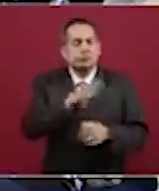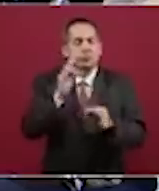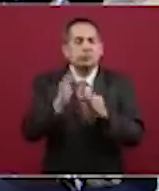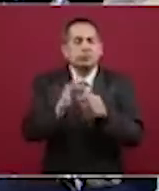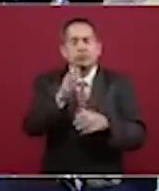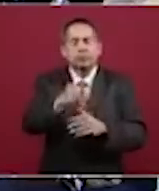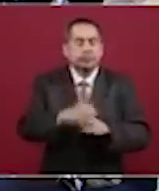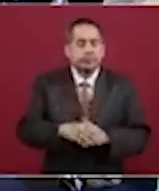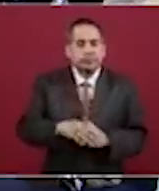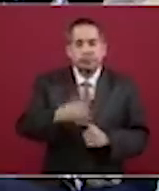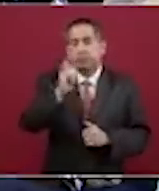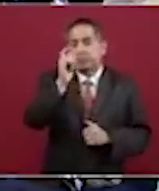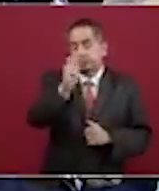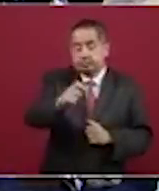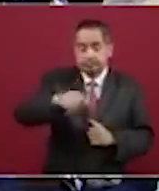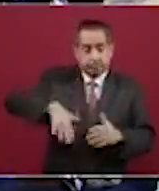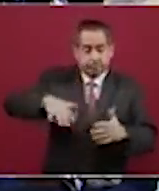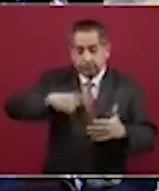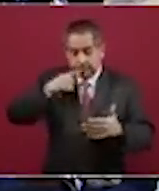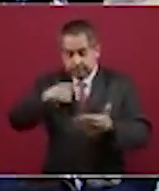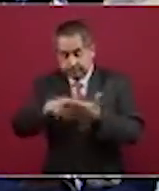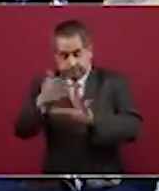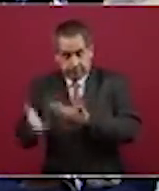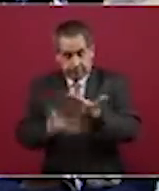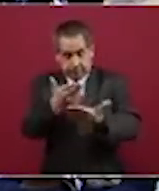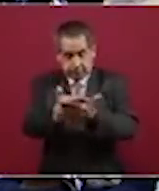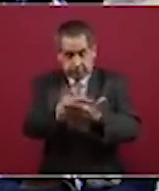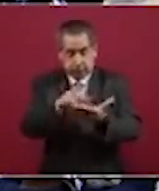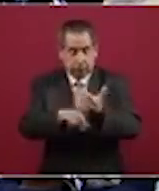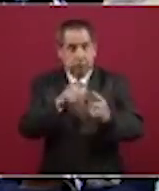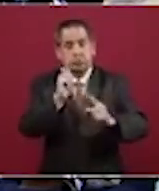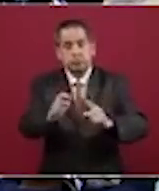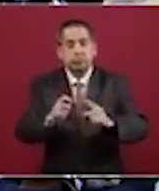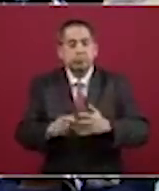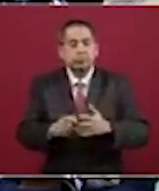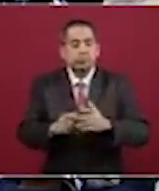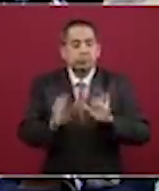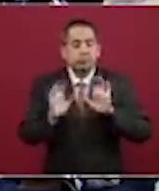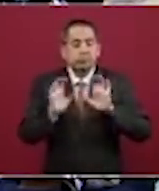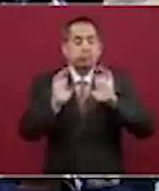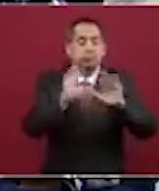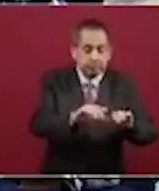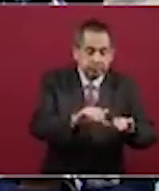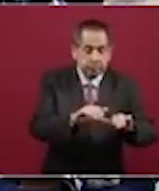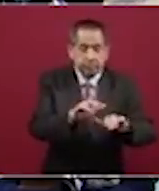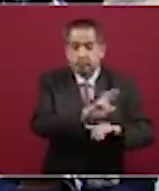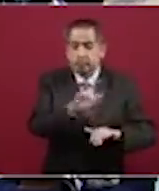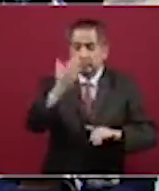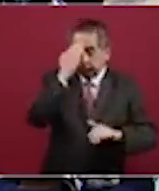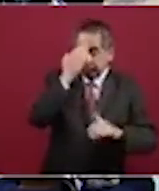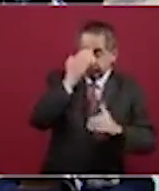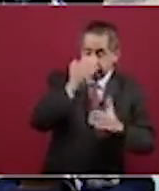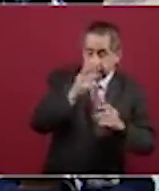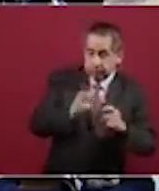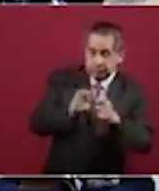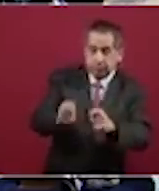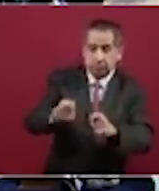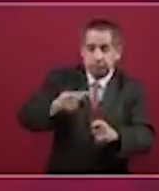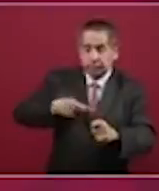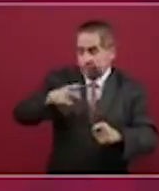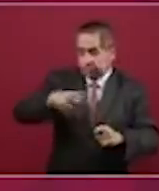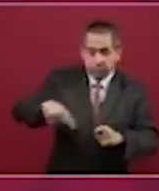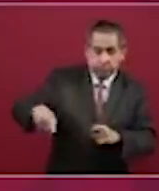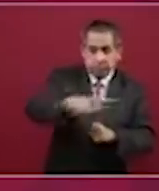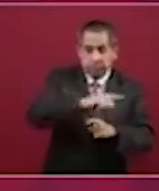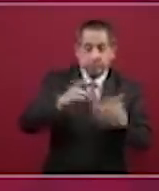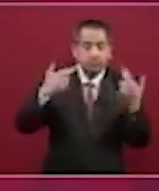que literalmente dice la propuesta es que la admisión, promoción y reconocimiento del personal que